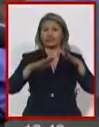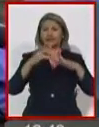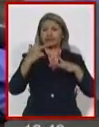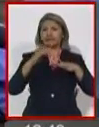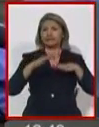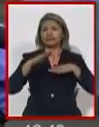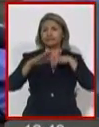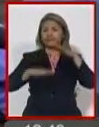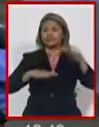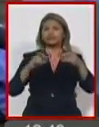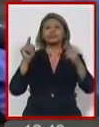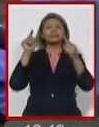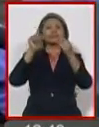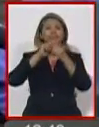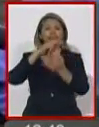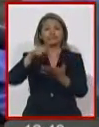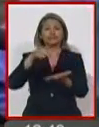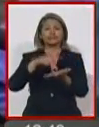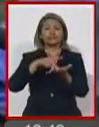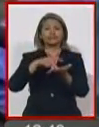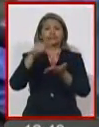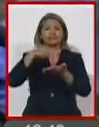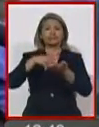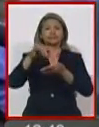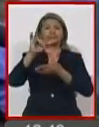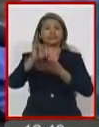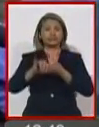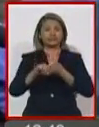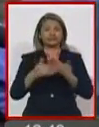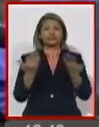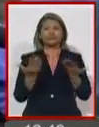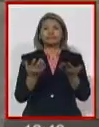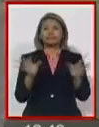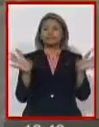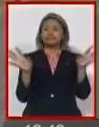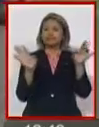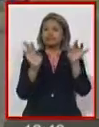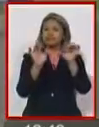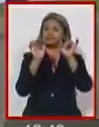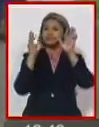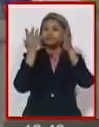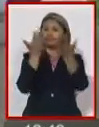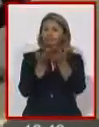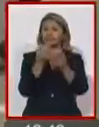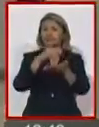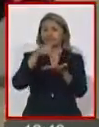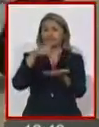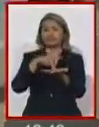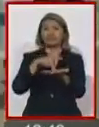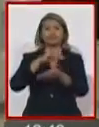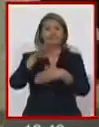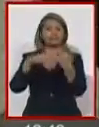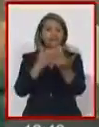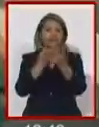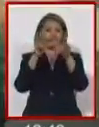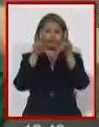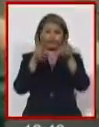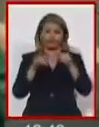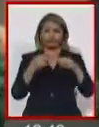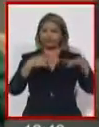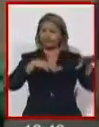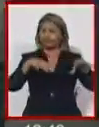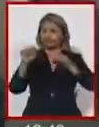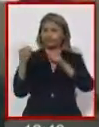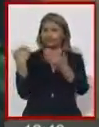frente, hacia la Plaza de la Villa Primero de Mayo, donde vamos a hacer un meeting en la plaza, y de ahí toda esa gente